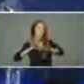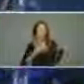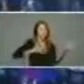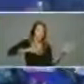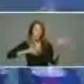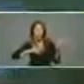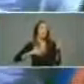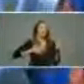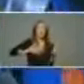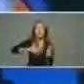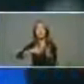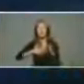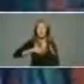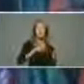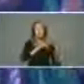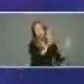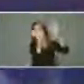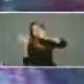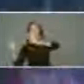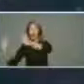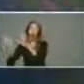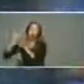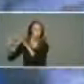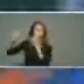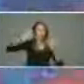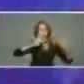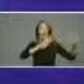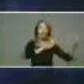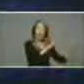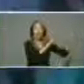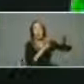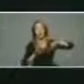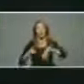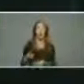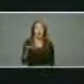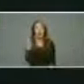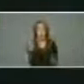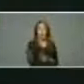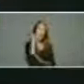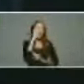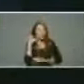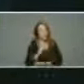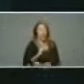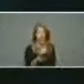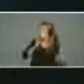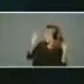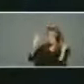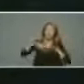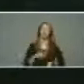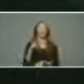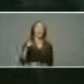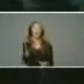el pasa calle vamos para un lado de para otro arrima tu cara la